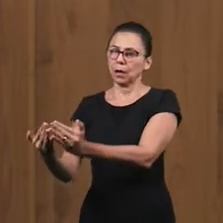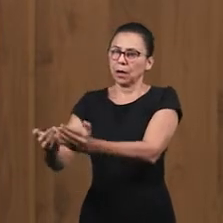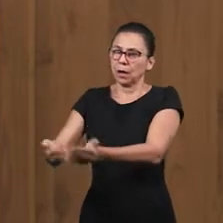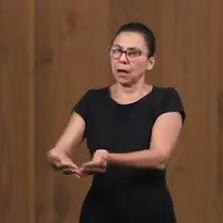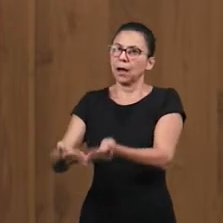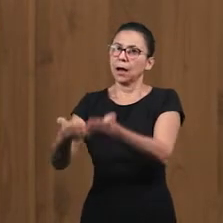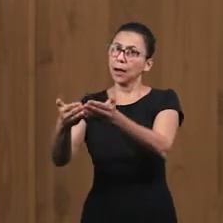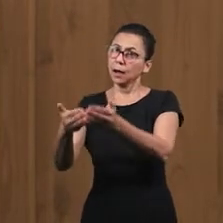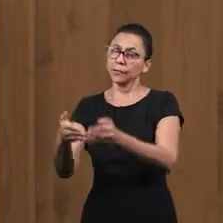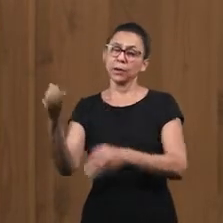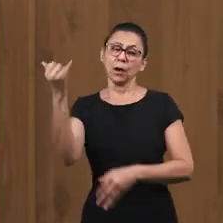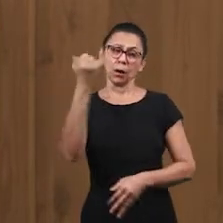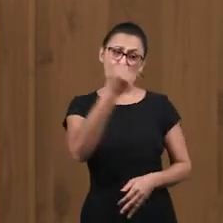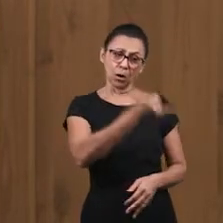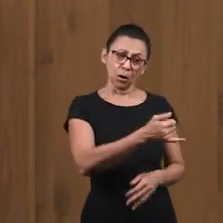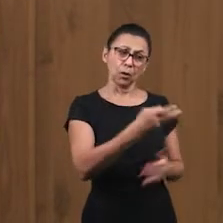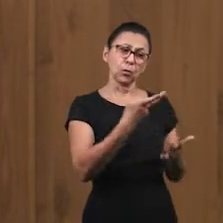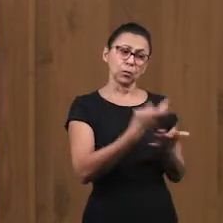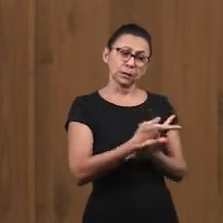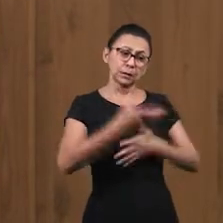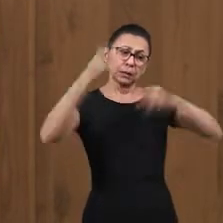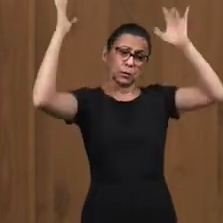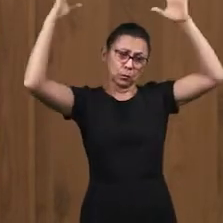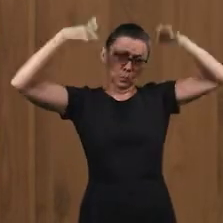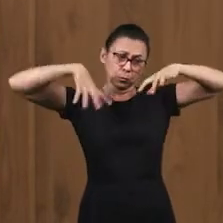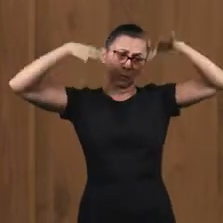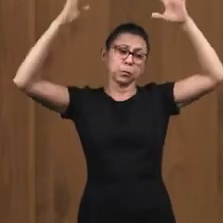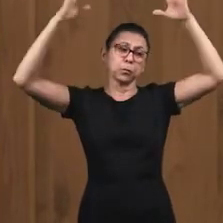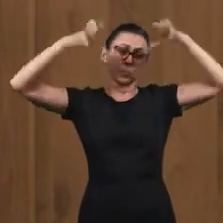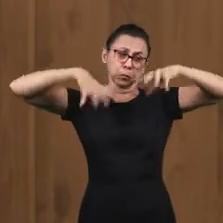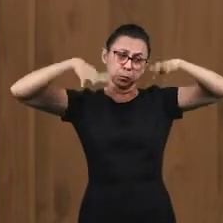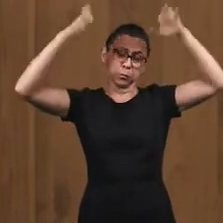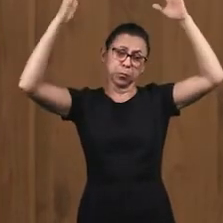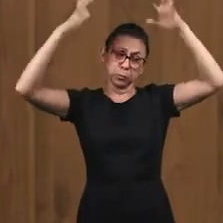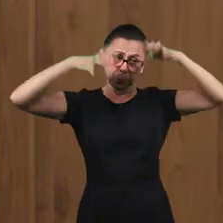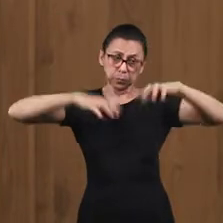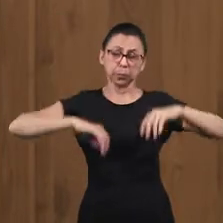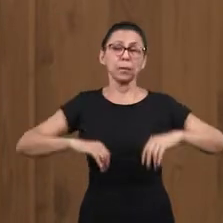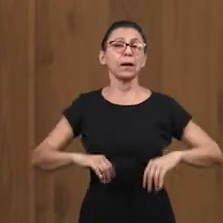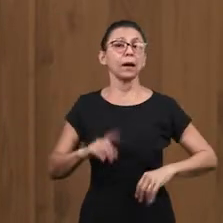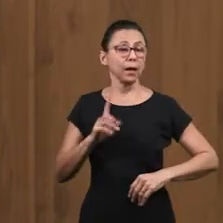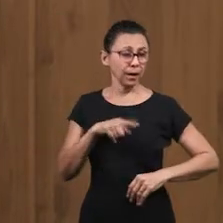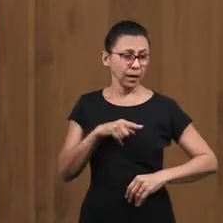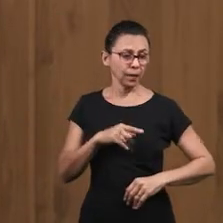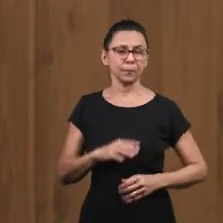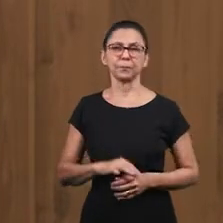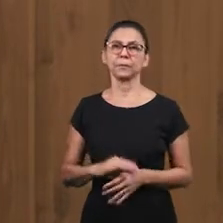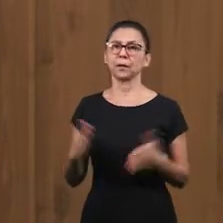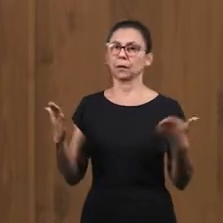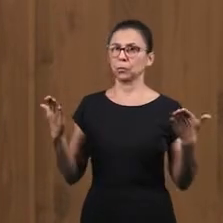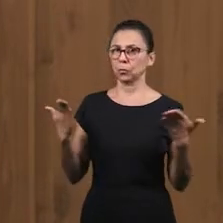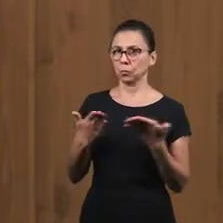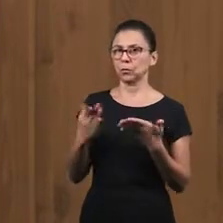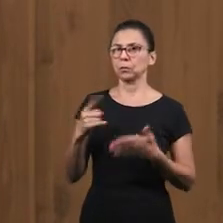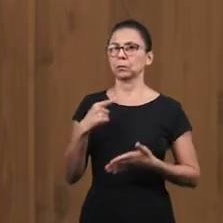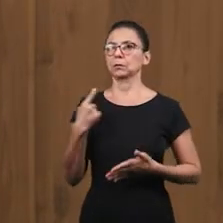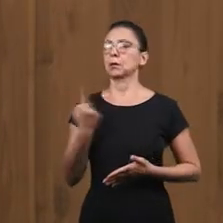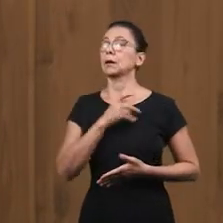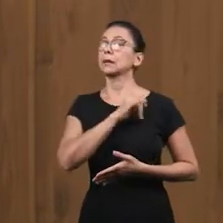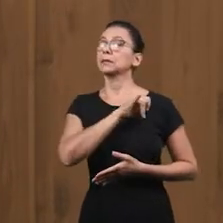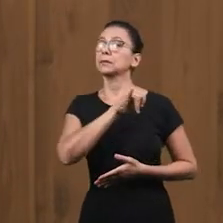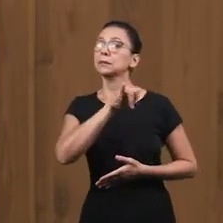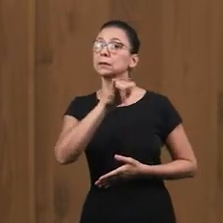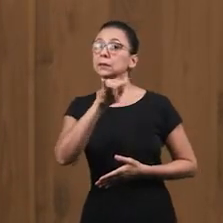Noé construía el arca, él avisaba que vendría un diluvio sobre la tierra. Y nosotros estamos avisando a